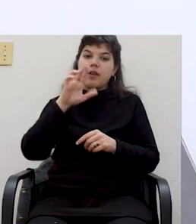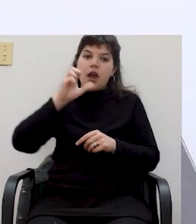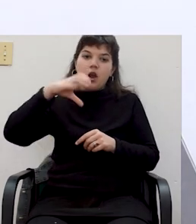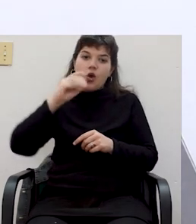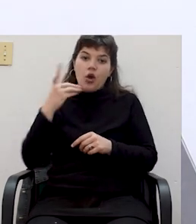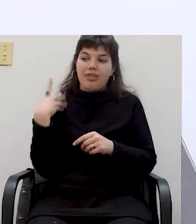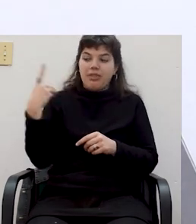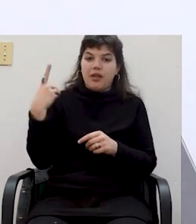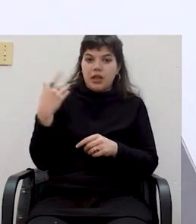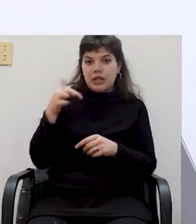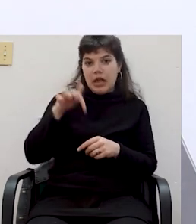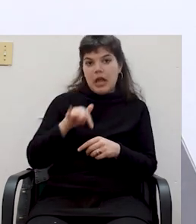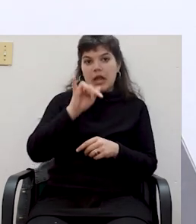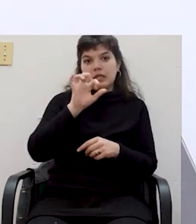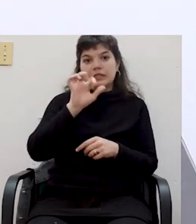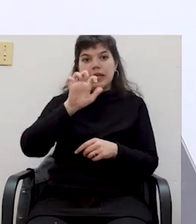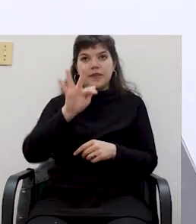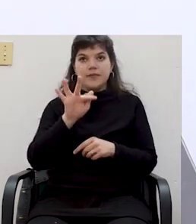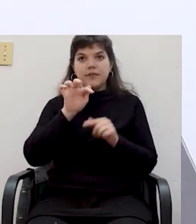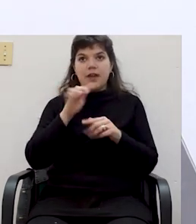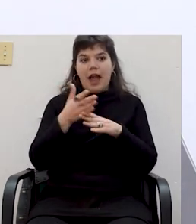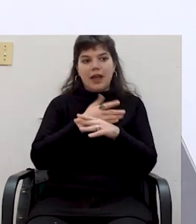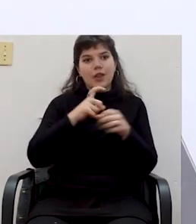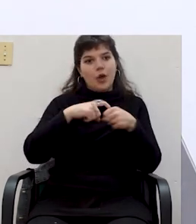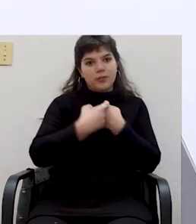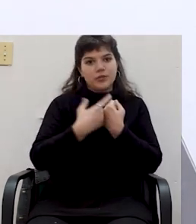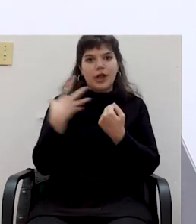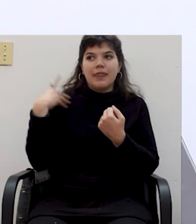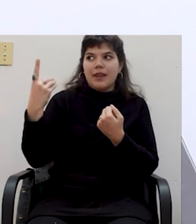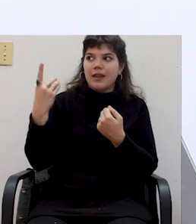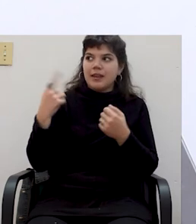director del ICEF, que tuvo comisión directiva y,